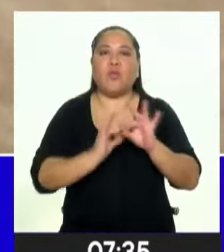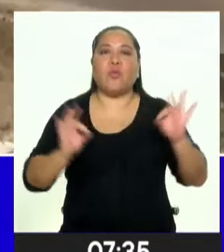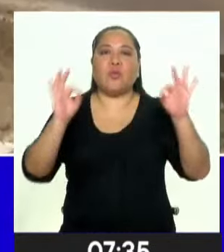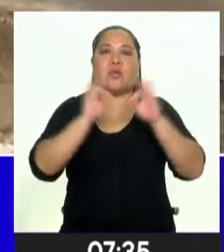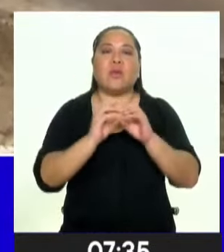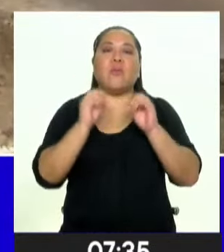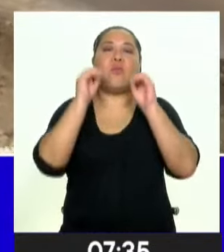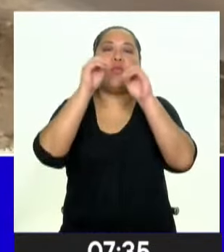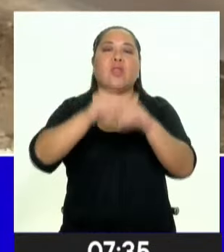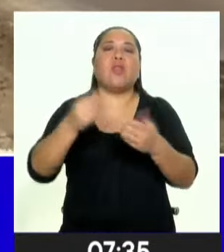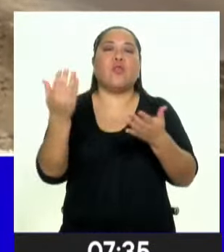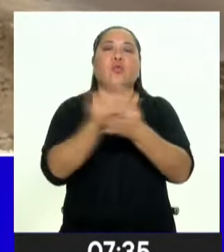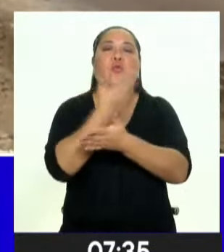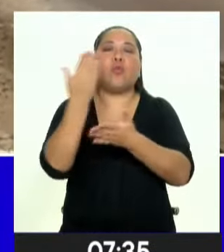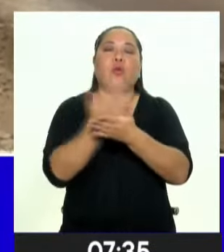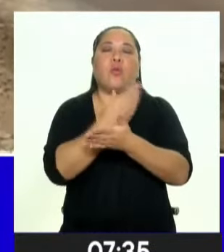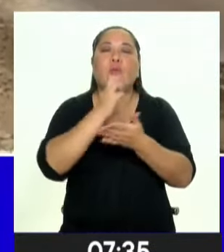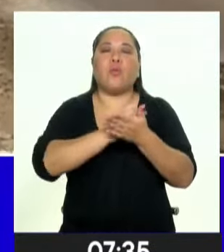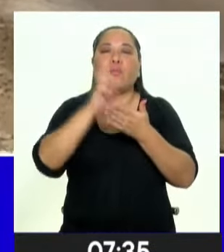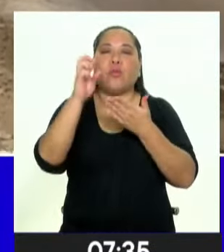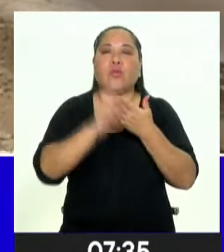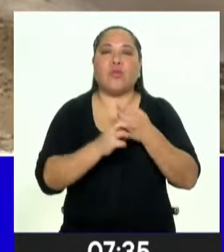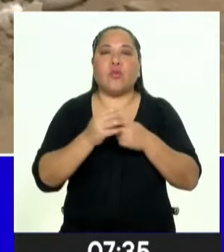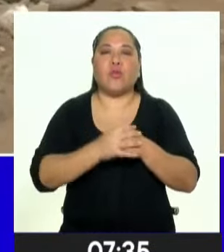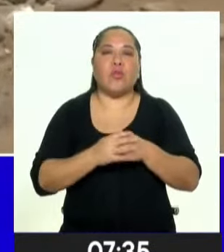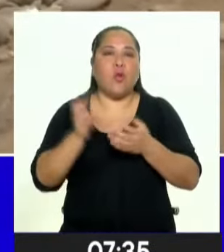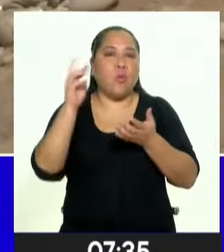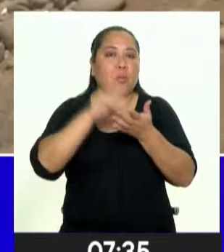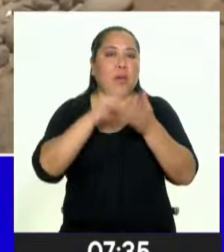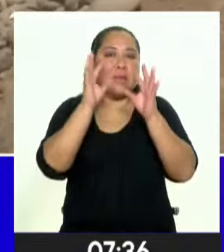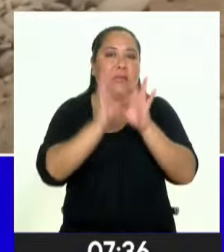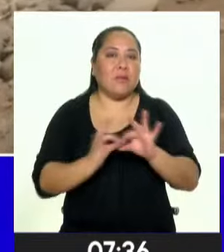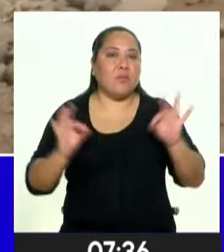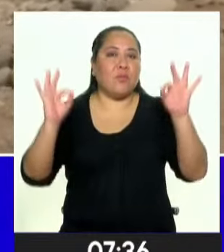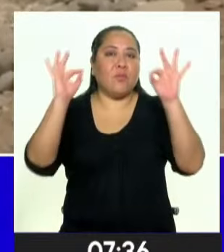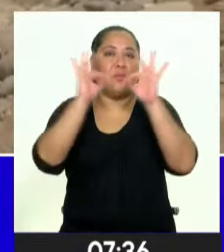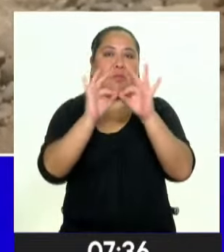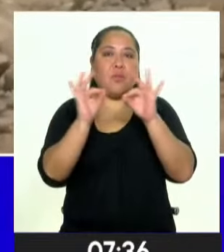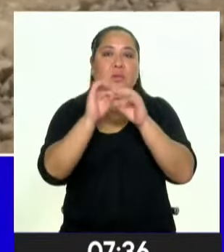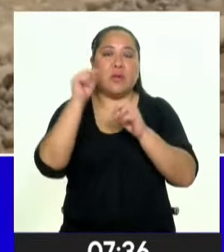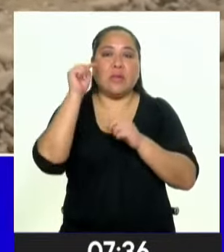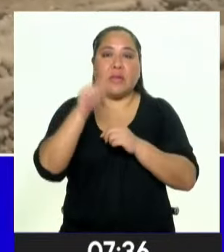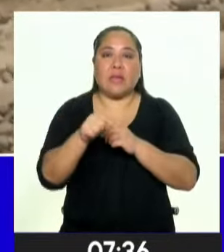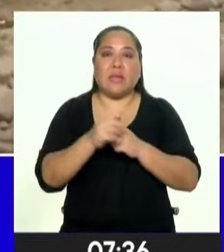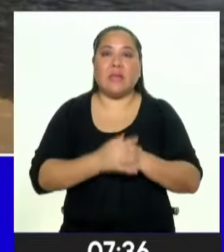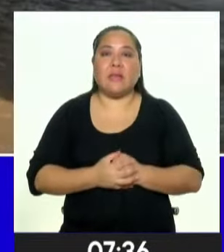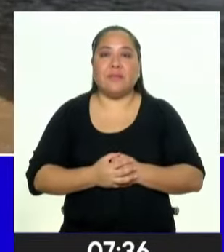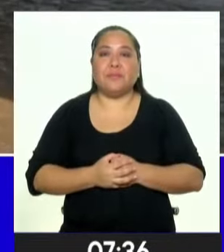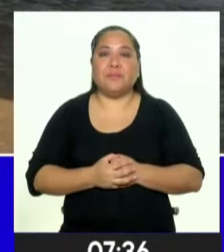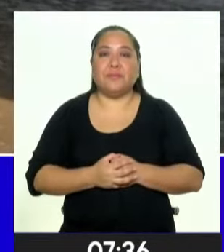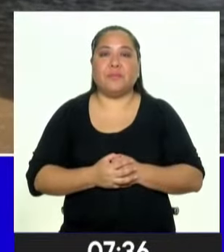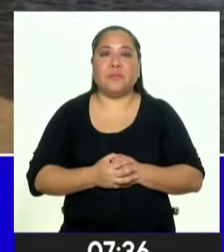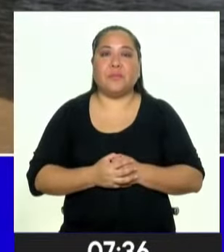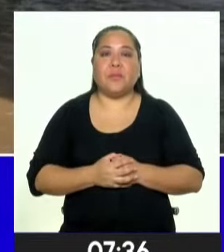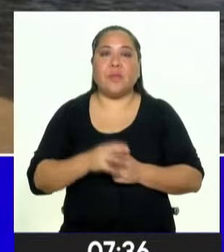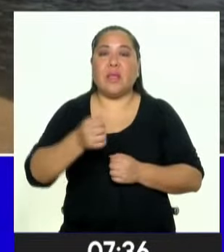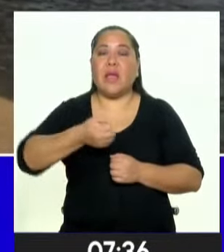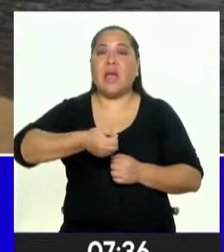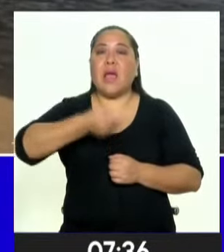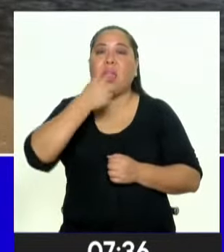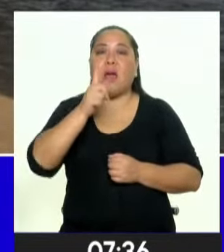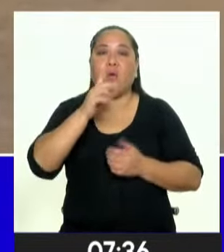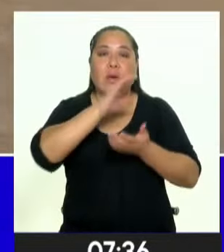nuevos proyectos entre lo más destacable en en medidas de agua y saneamiento